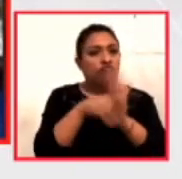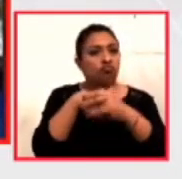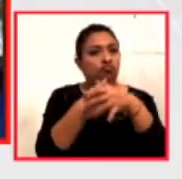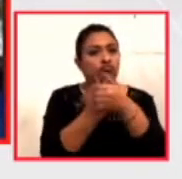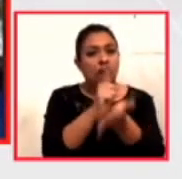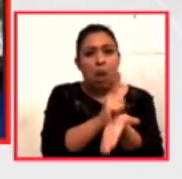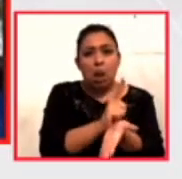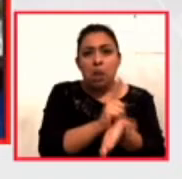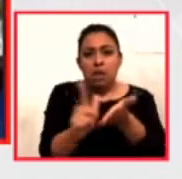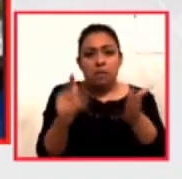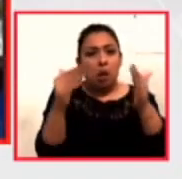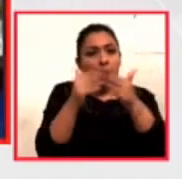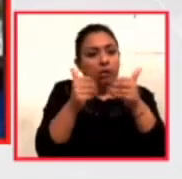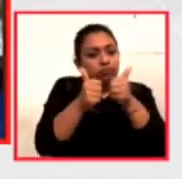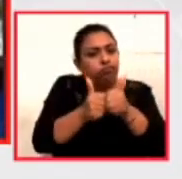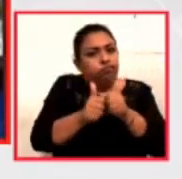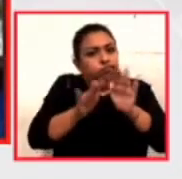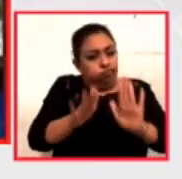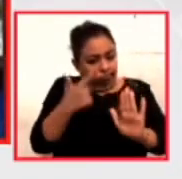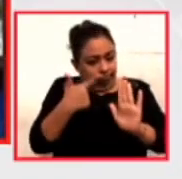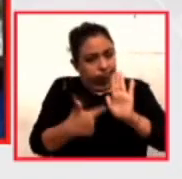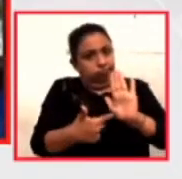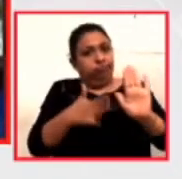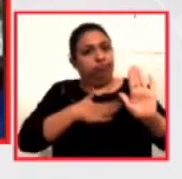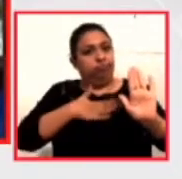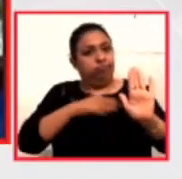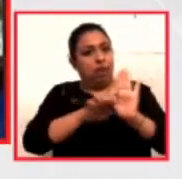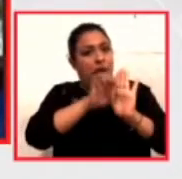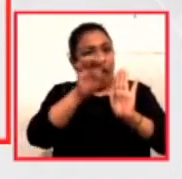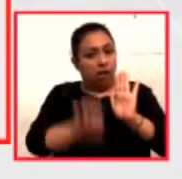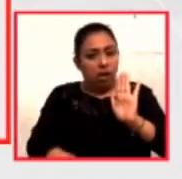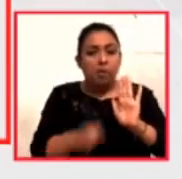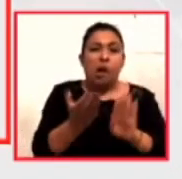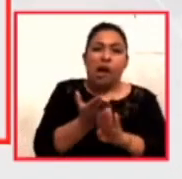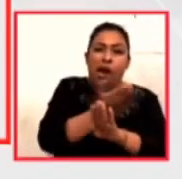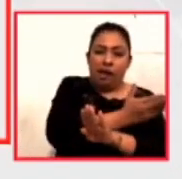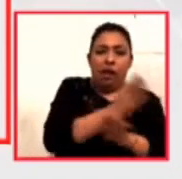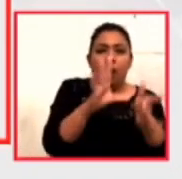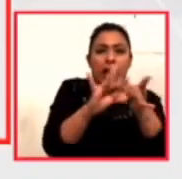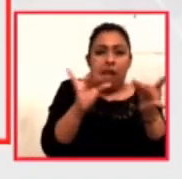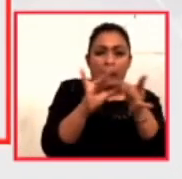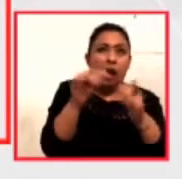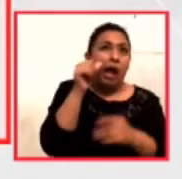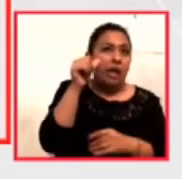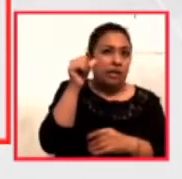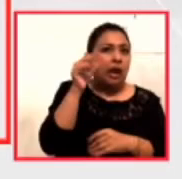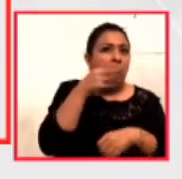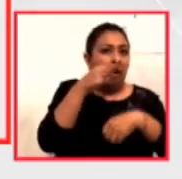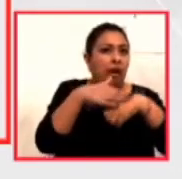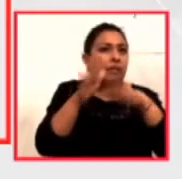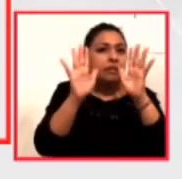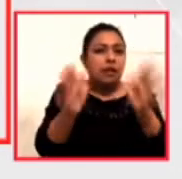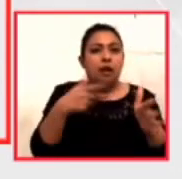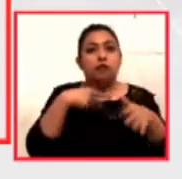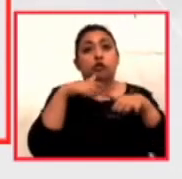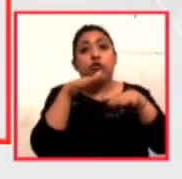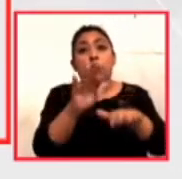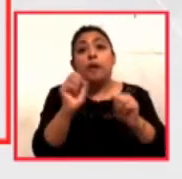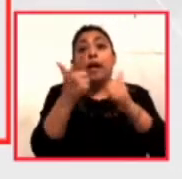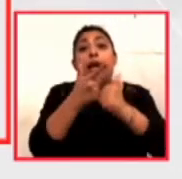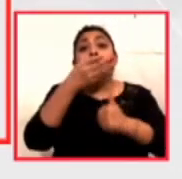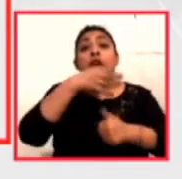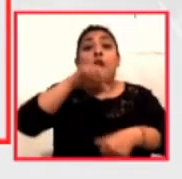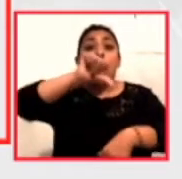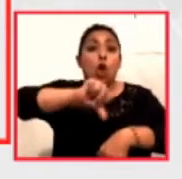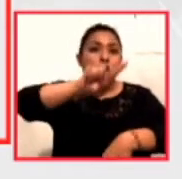en casa, predicando con el ejemplo, vamos a platicar de algo que ya anticipábamos el día de ayer, que tiene que ver con algo que se celebra el día